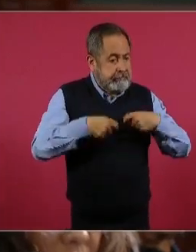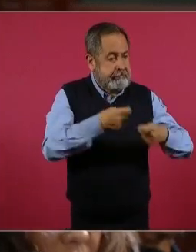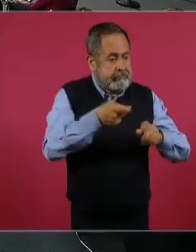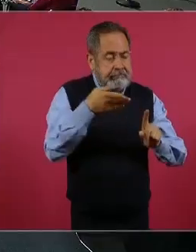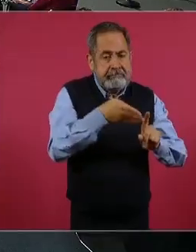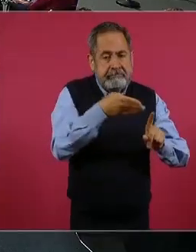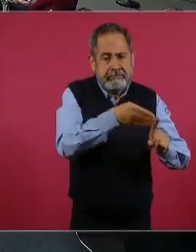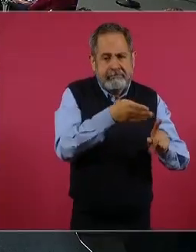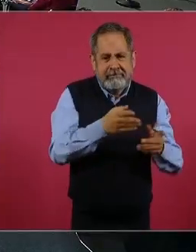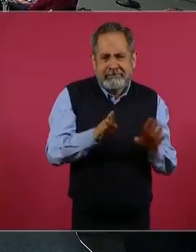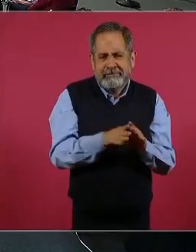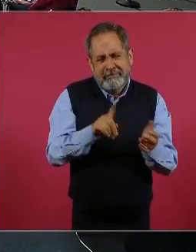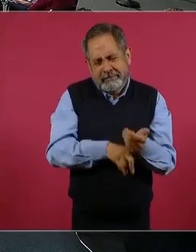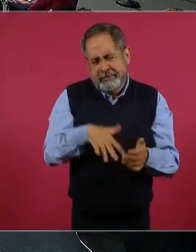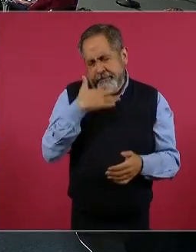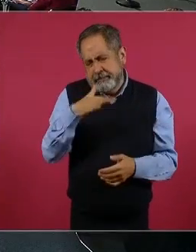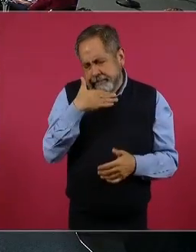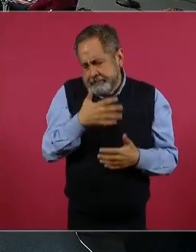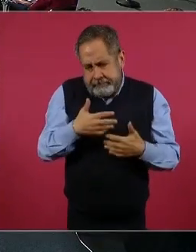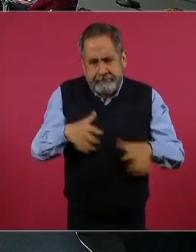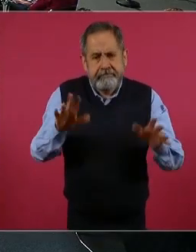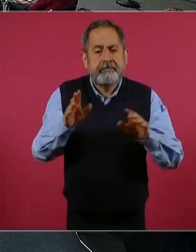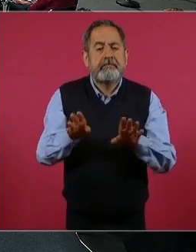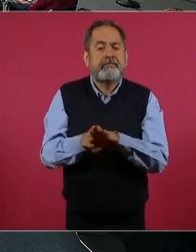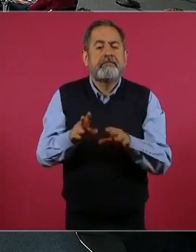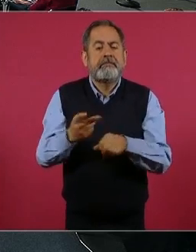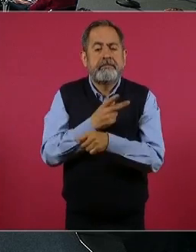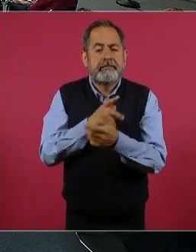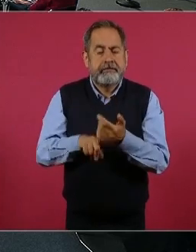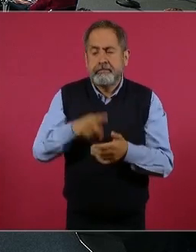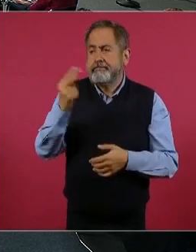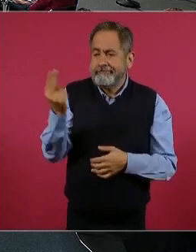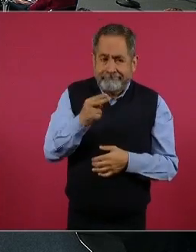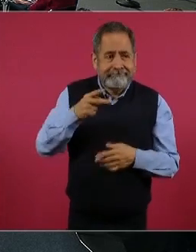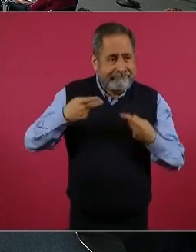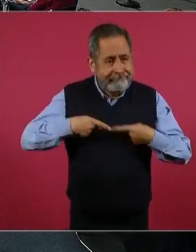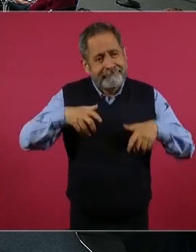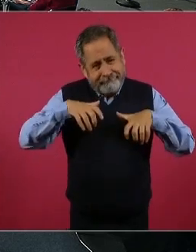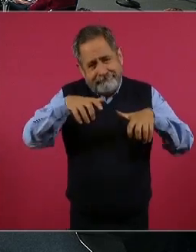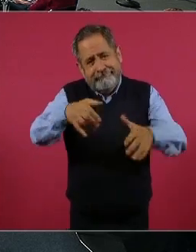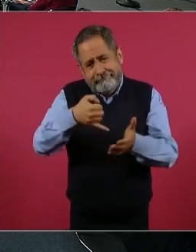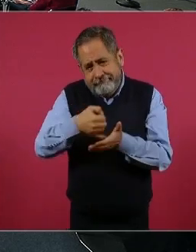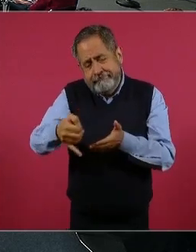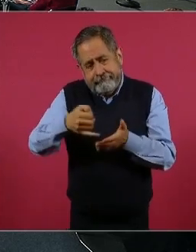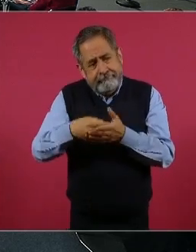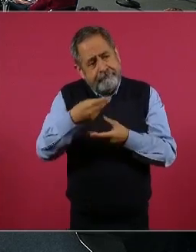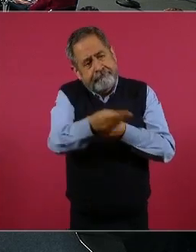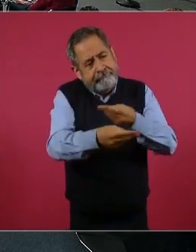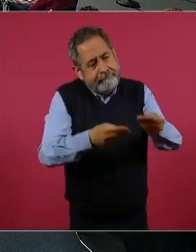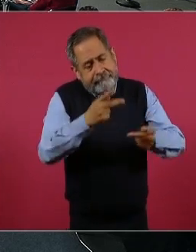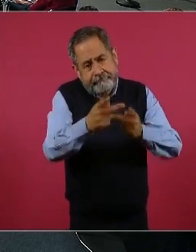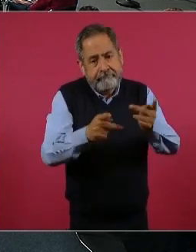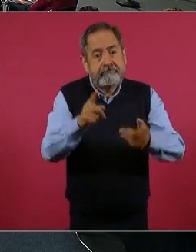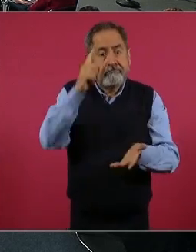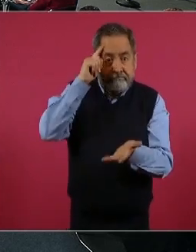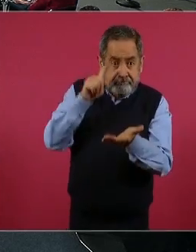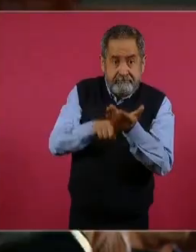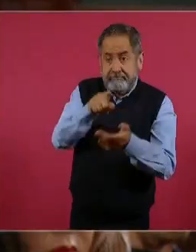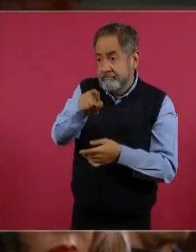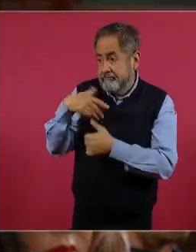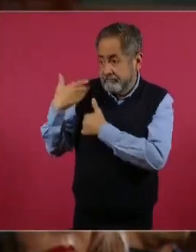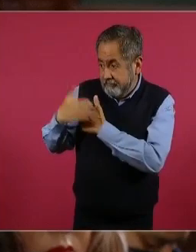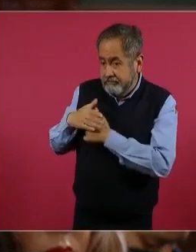así había una gran corrupción, pero… ¿Es necesario? ¿Usted cree que sea necesario?